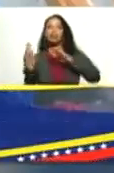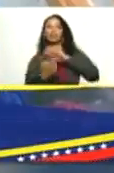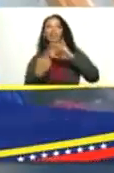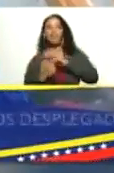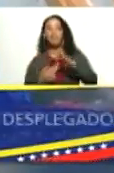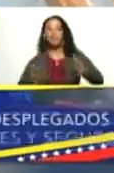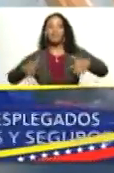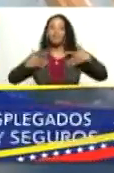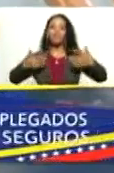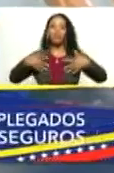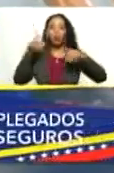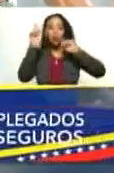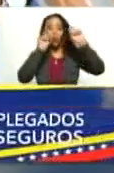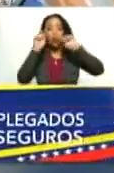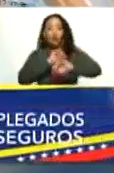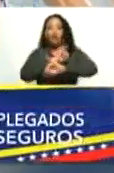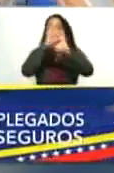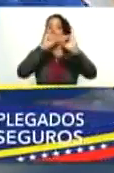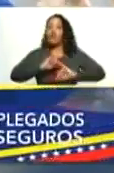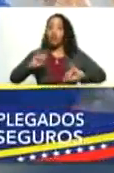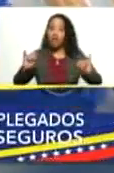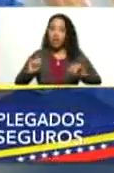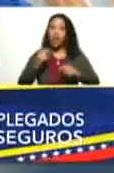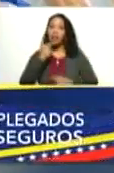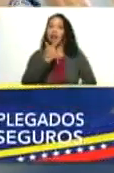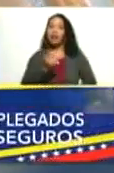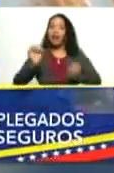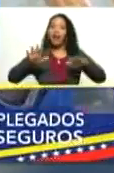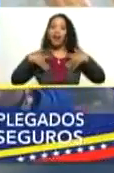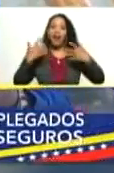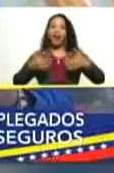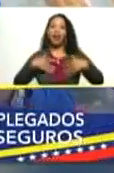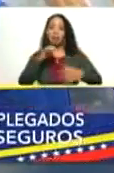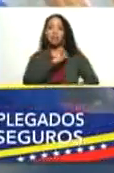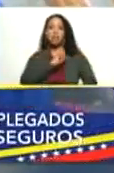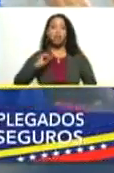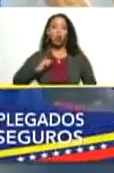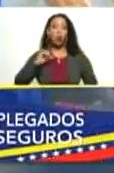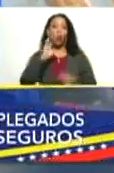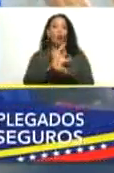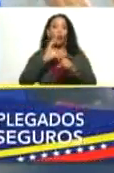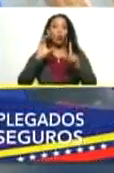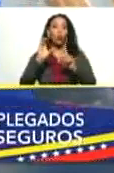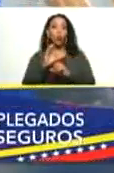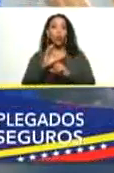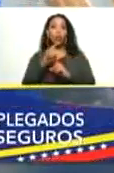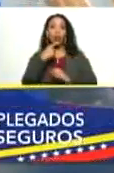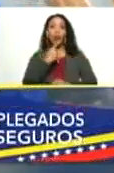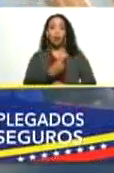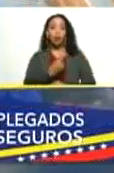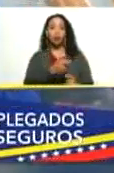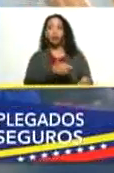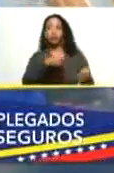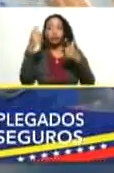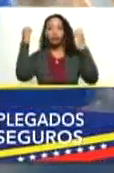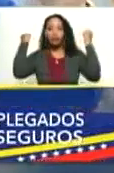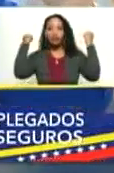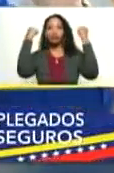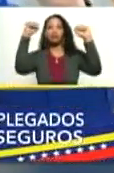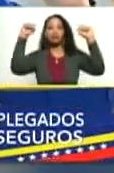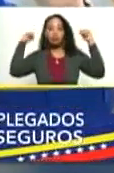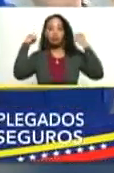al turismo, a la felicidad, a expresar su alegría, su identidad cultural, lo estamos, digamos, llevando a la práctica